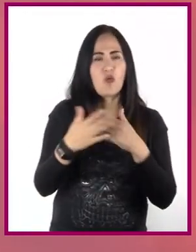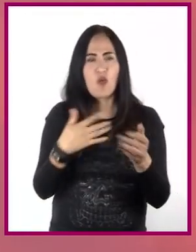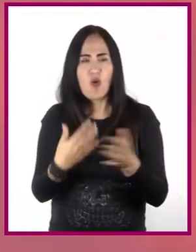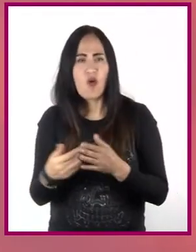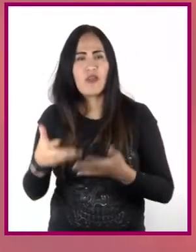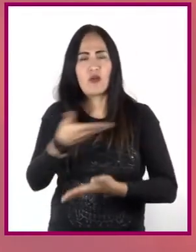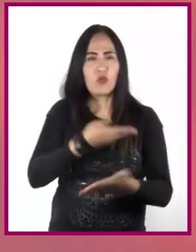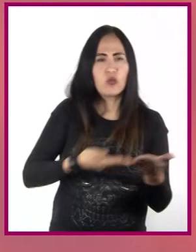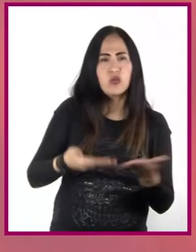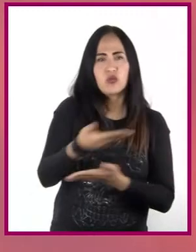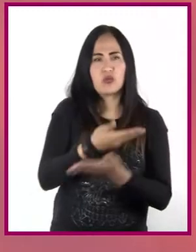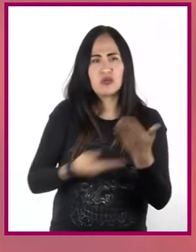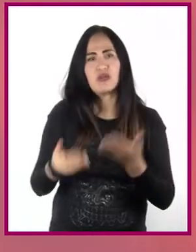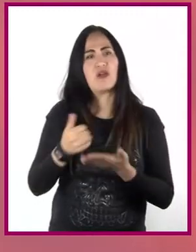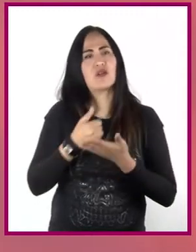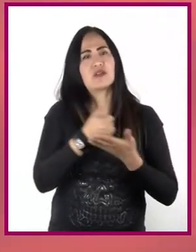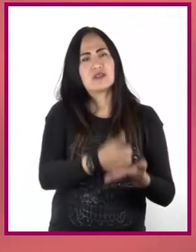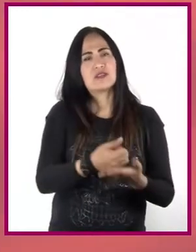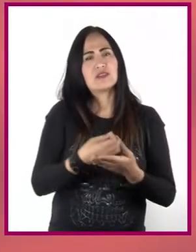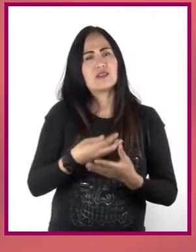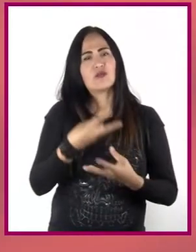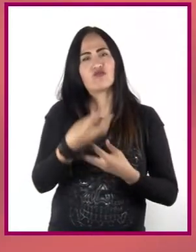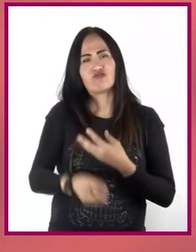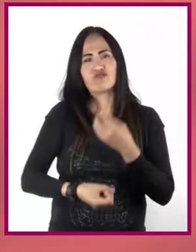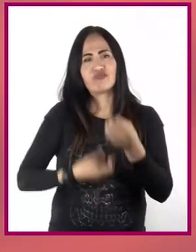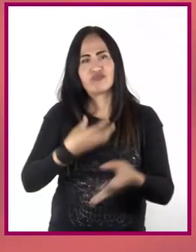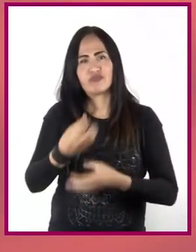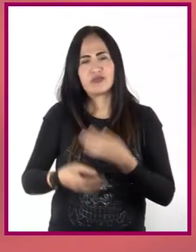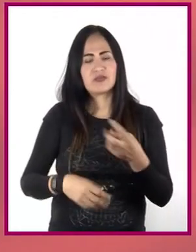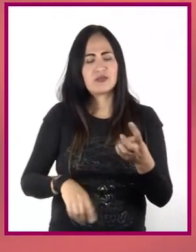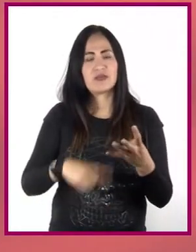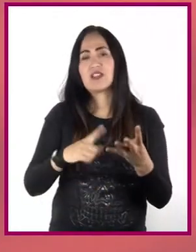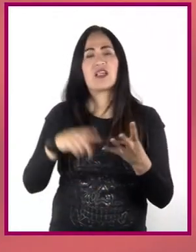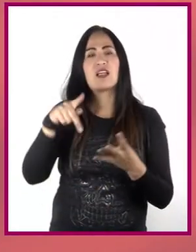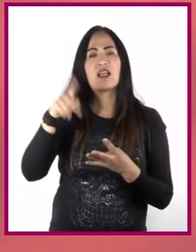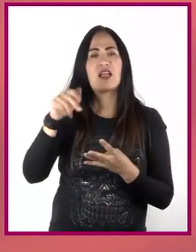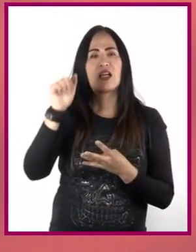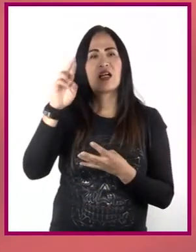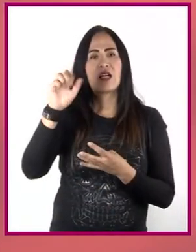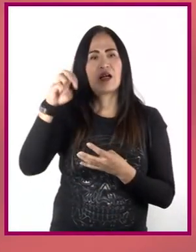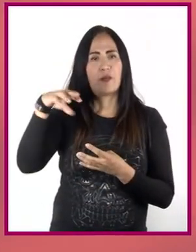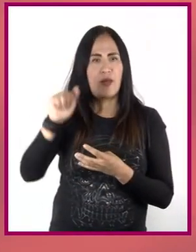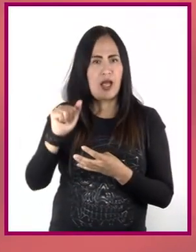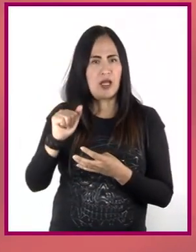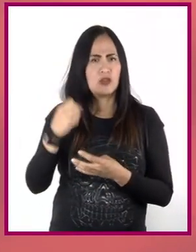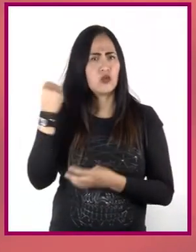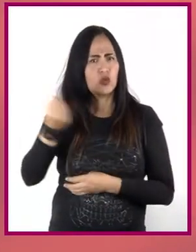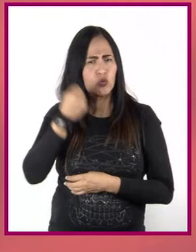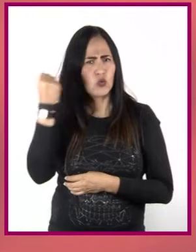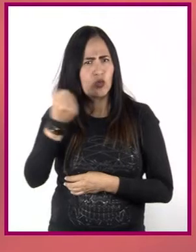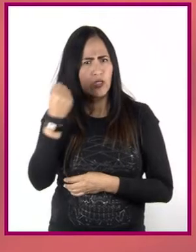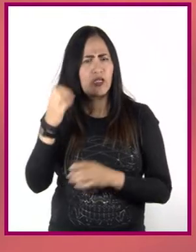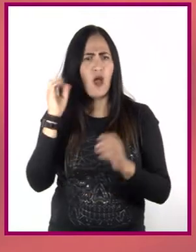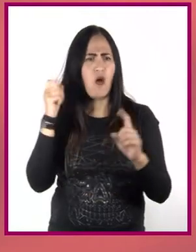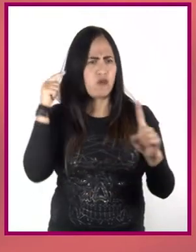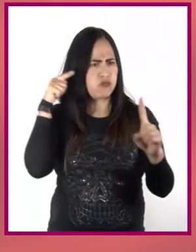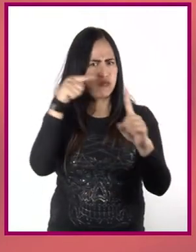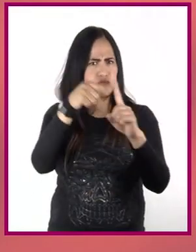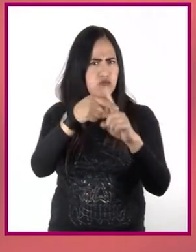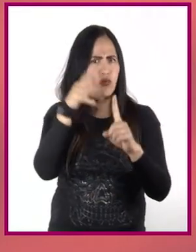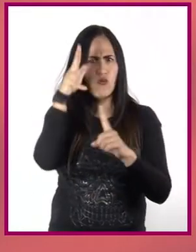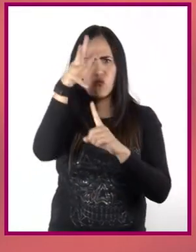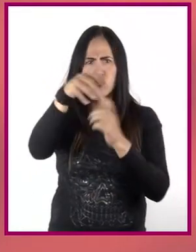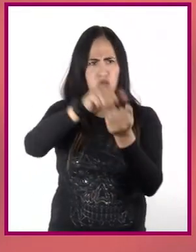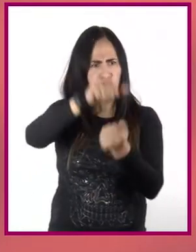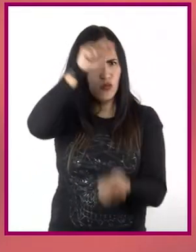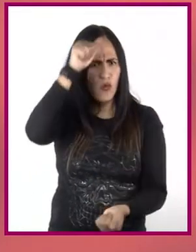de relacionarse, aportaciones. Karma. Suerte o destino. Creo que son situaciones que